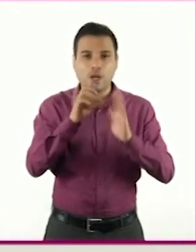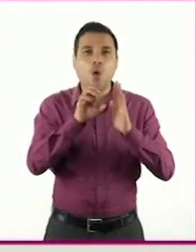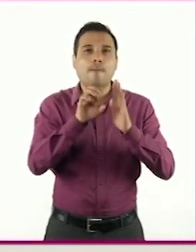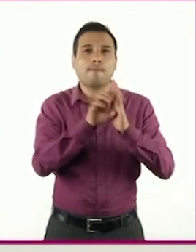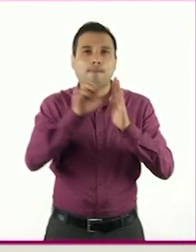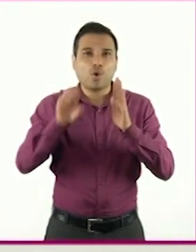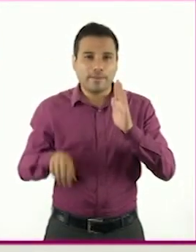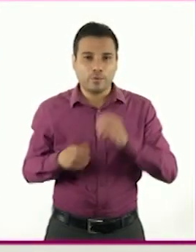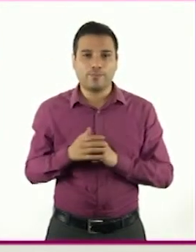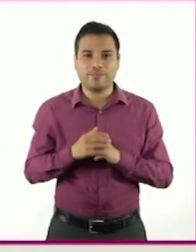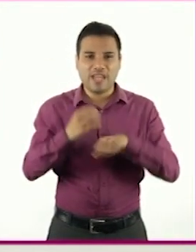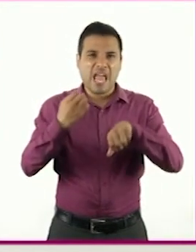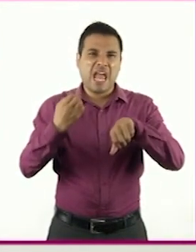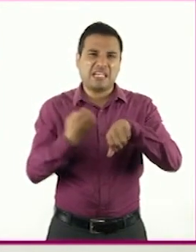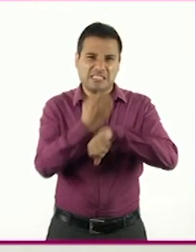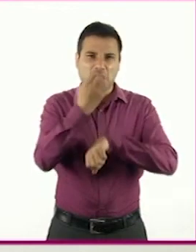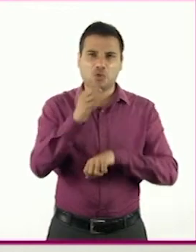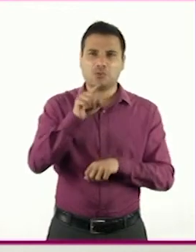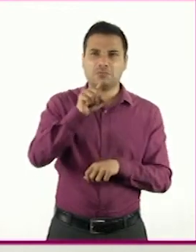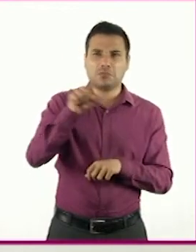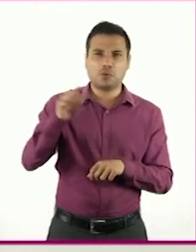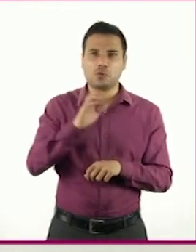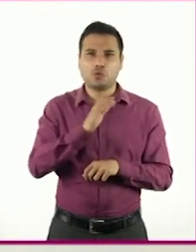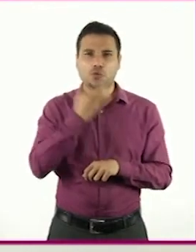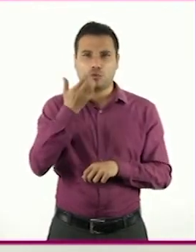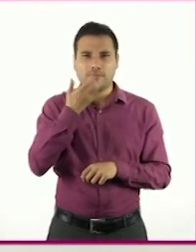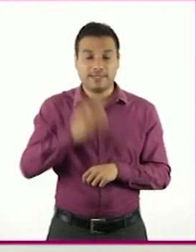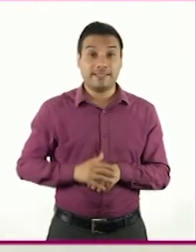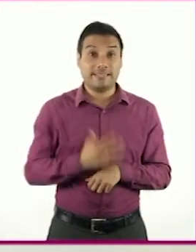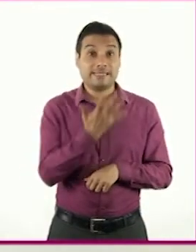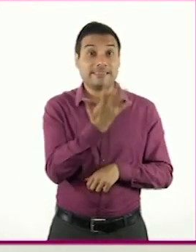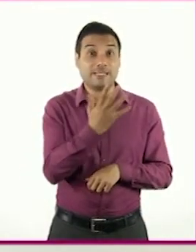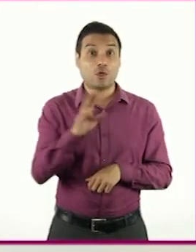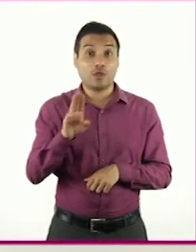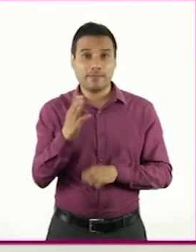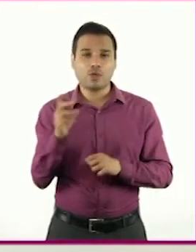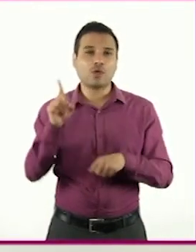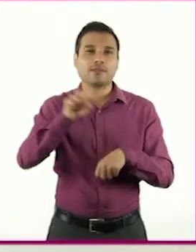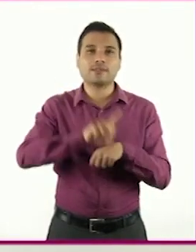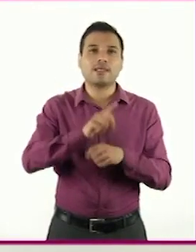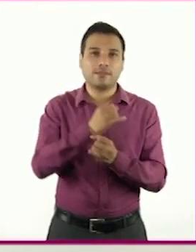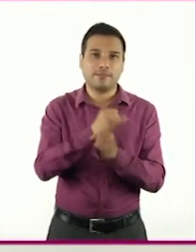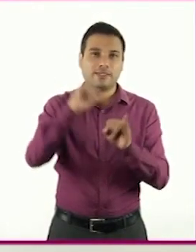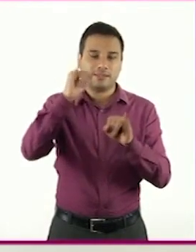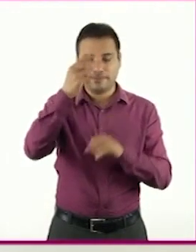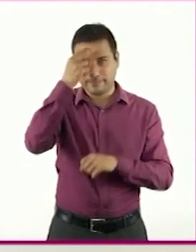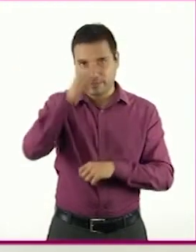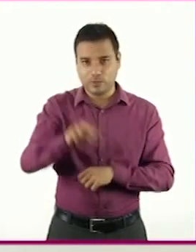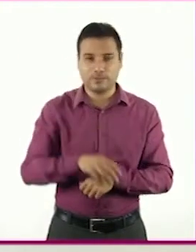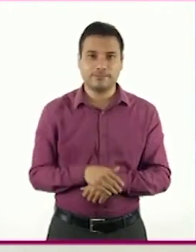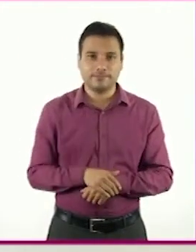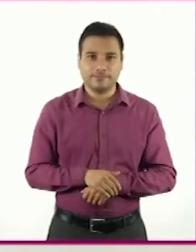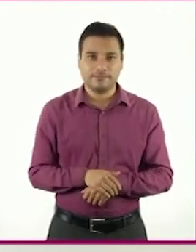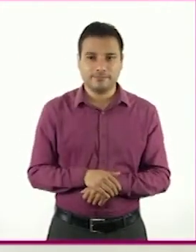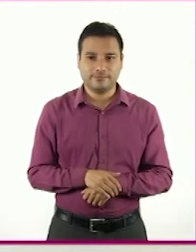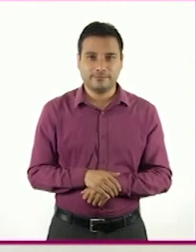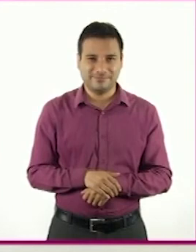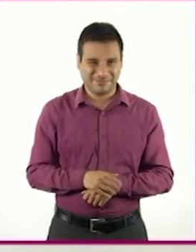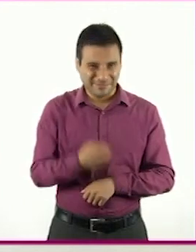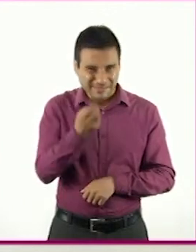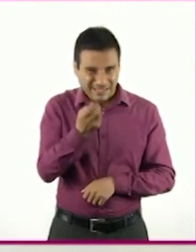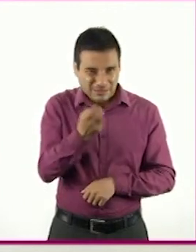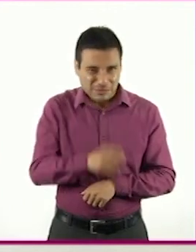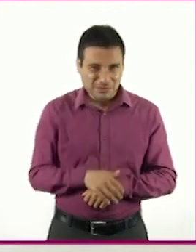estados se ha extendido la creencia de que el 5 de mayo se celebra el Día de la Independencia de nuestro país. Esta